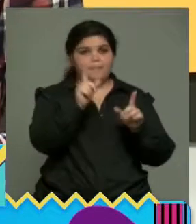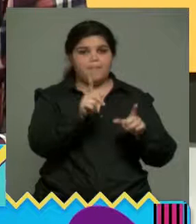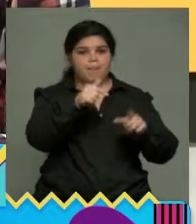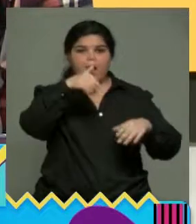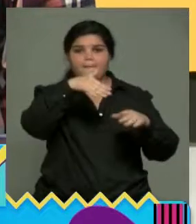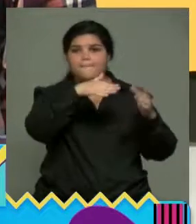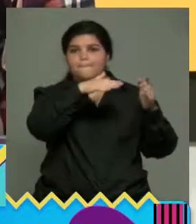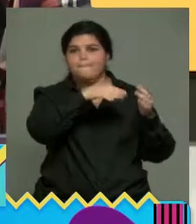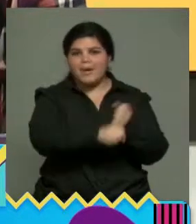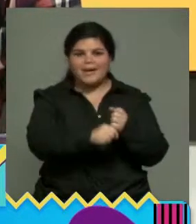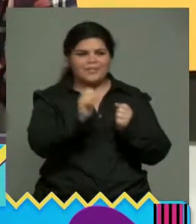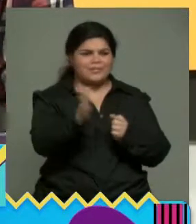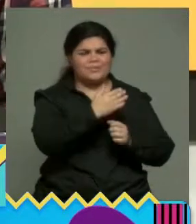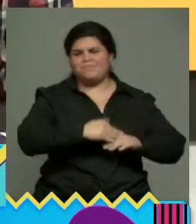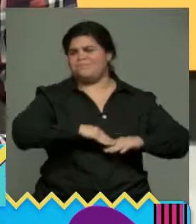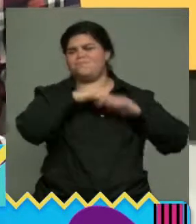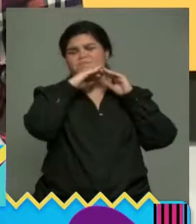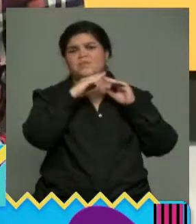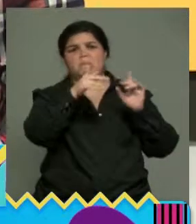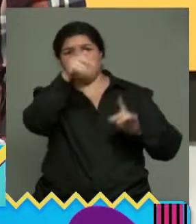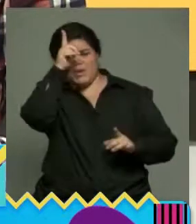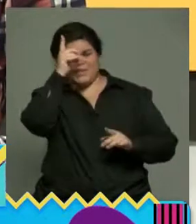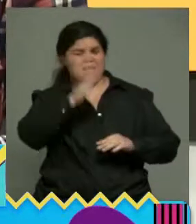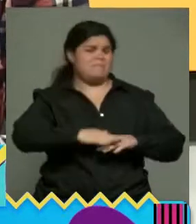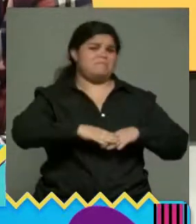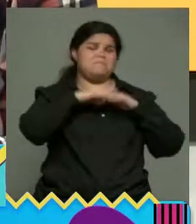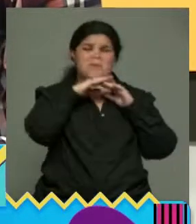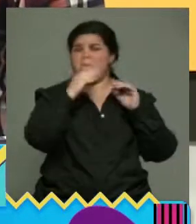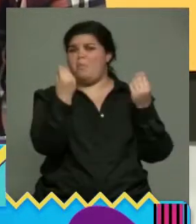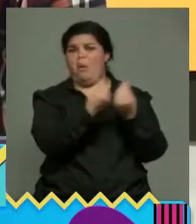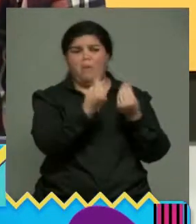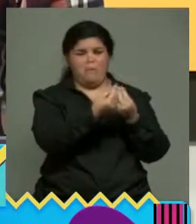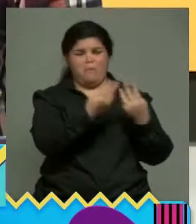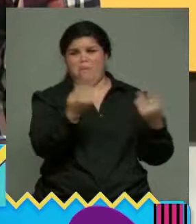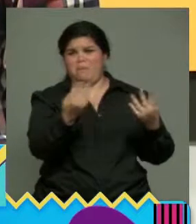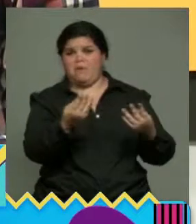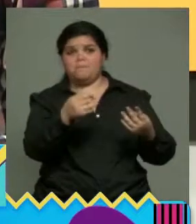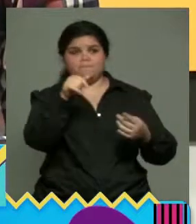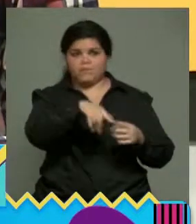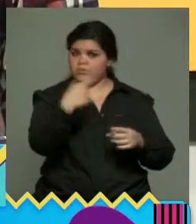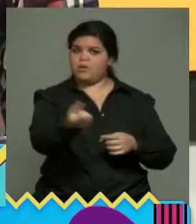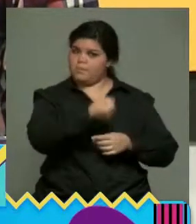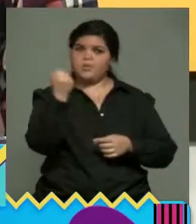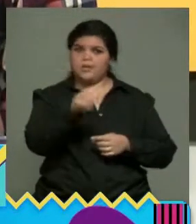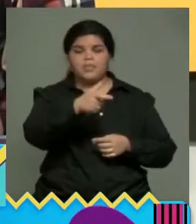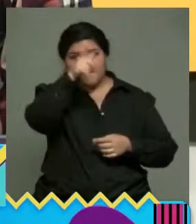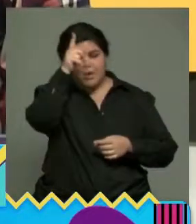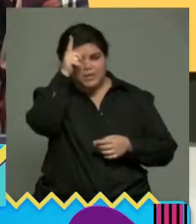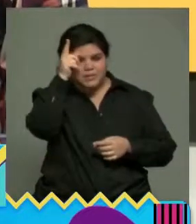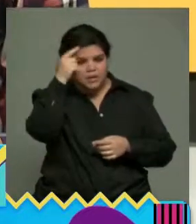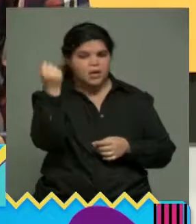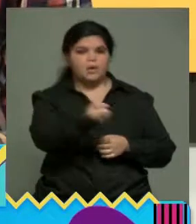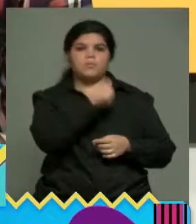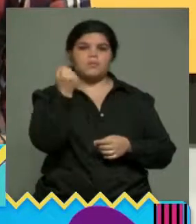San Martín está colapsado de gente, de policías. Y ya es un buen ejemplo esto de que esté tan lleno de policías como para ir metiéndonos